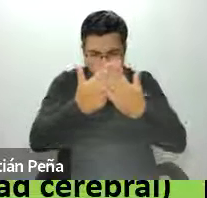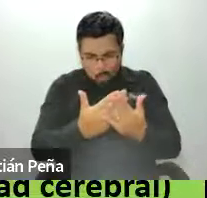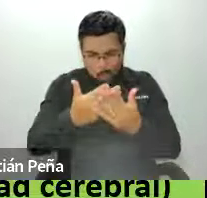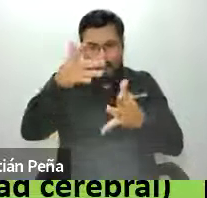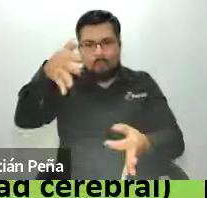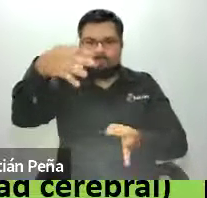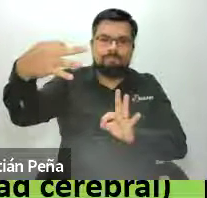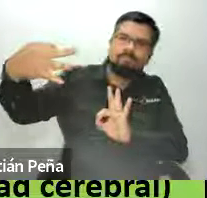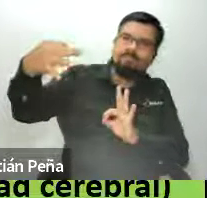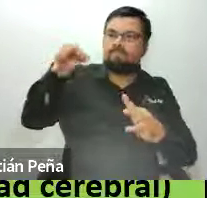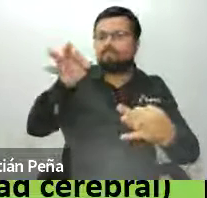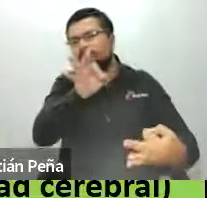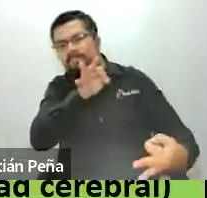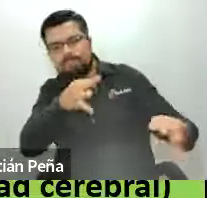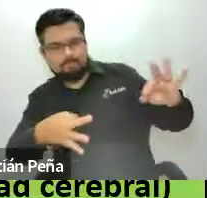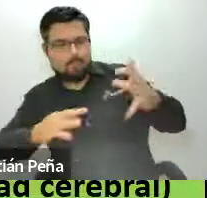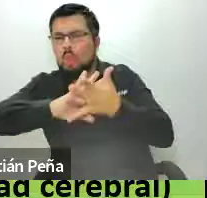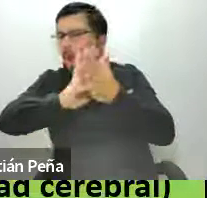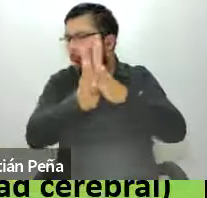abajo. Entendimos cada coma que cada